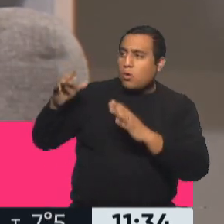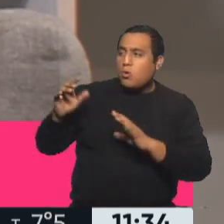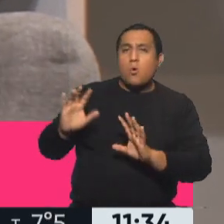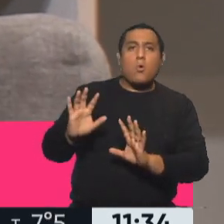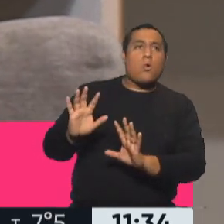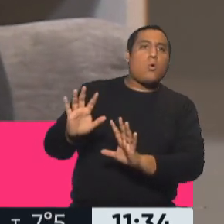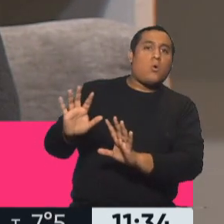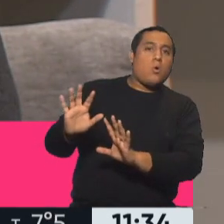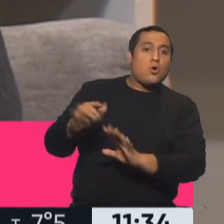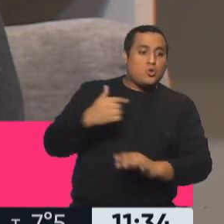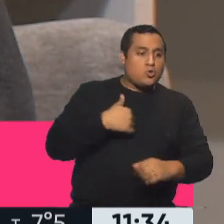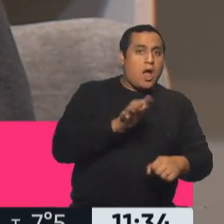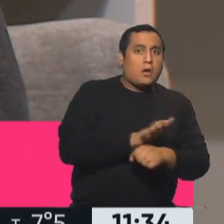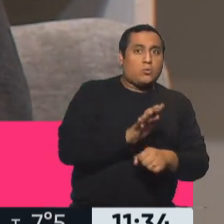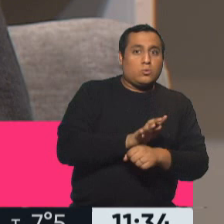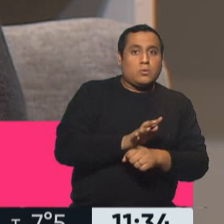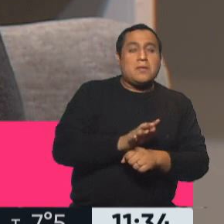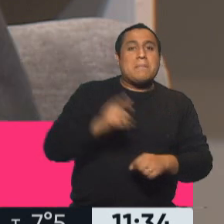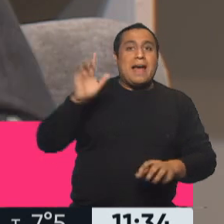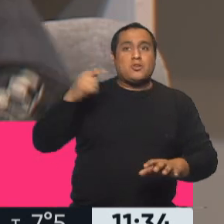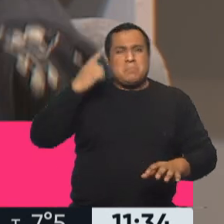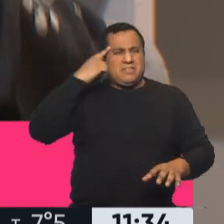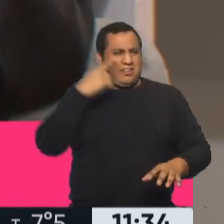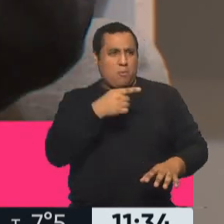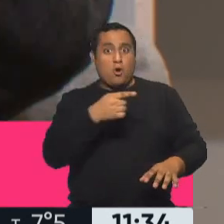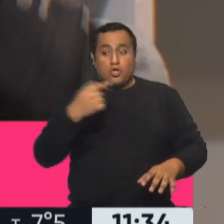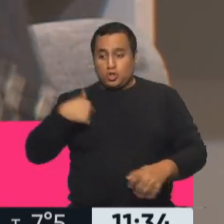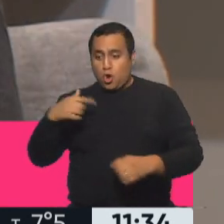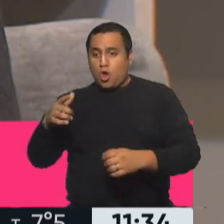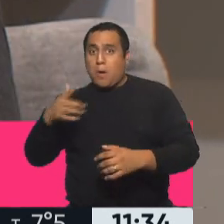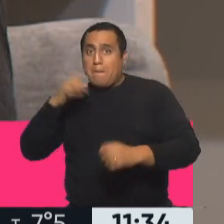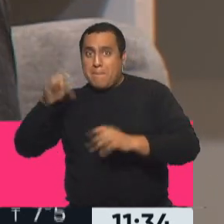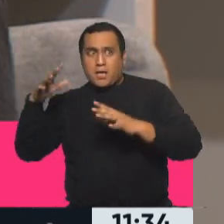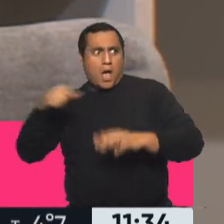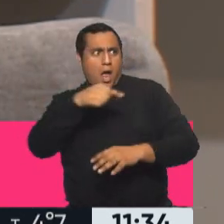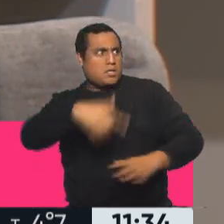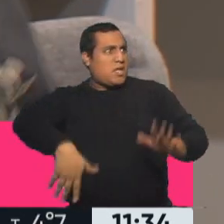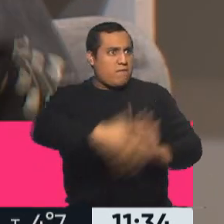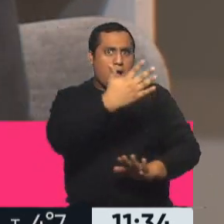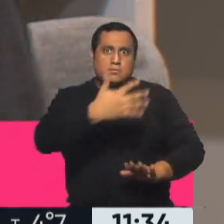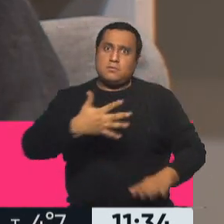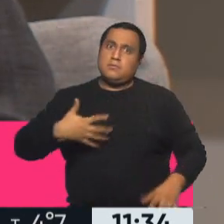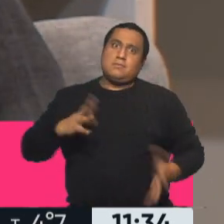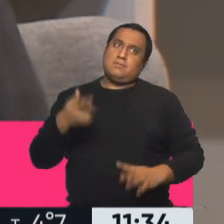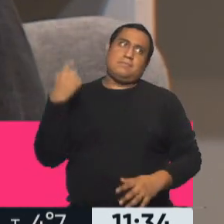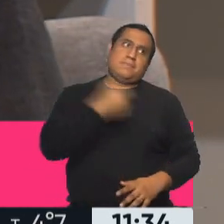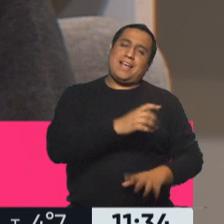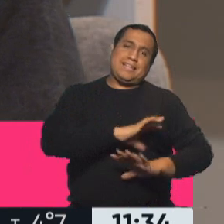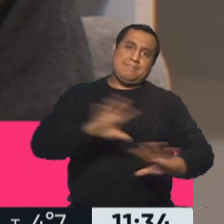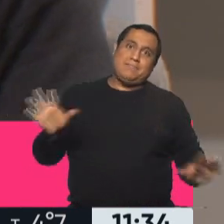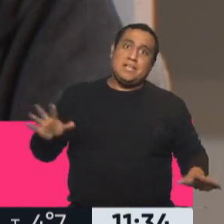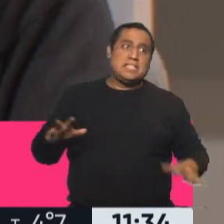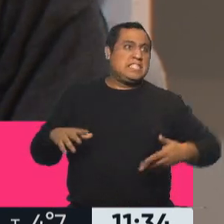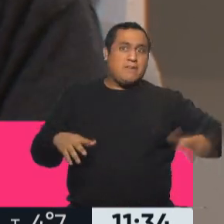y se vaya mientras estoy actuando yo, porque le tiro con una silla. Que se levante antes. Porque claro. La mato, sea Claudia Schiffer o sea quien sea, me hace